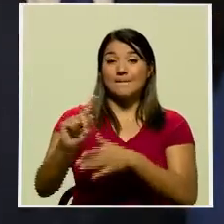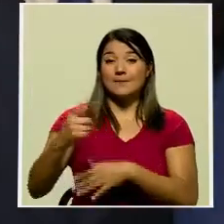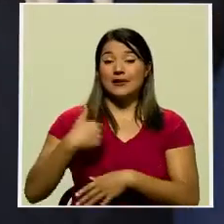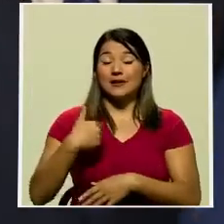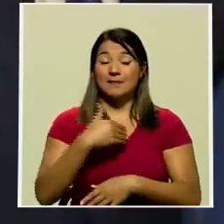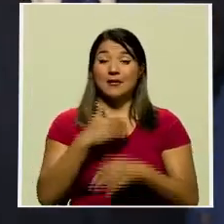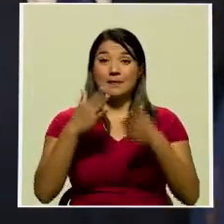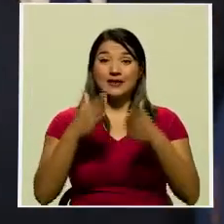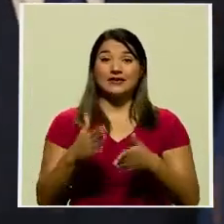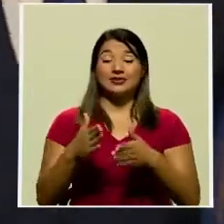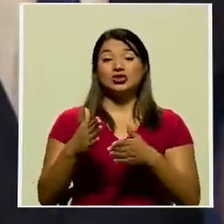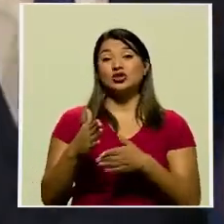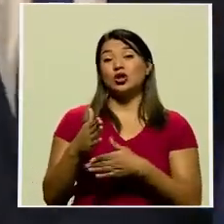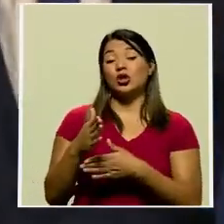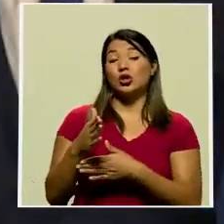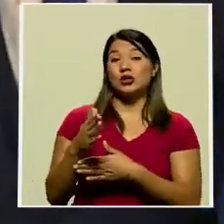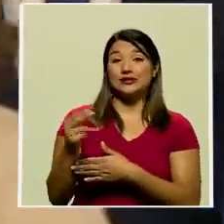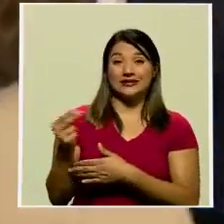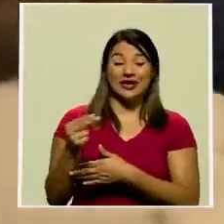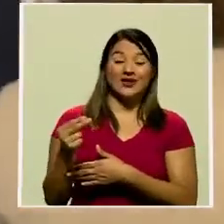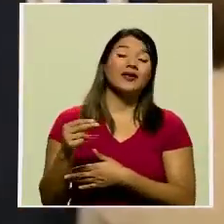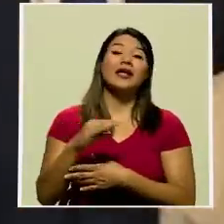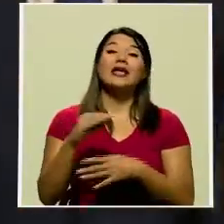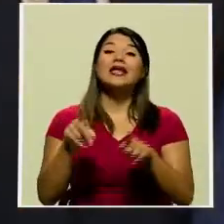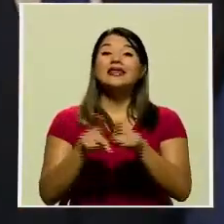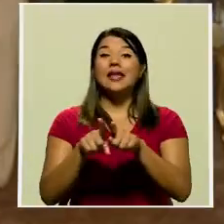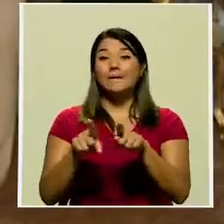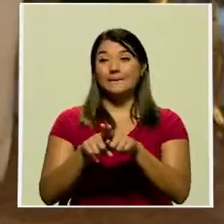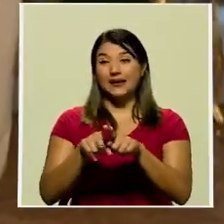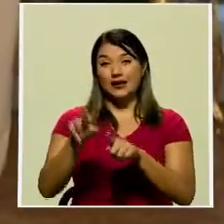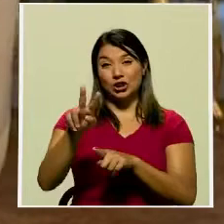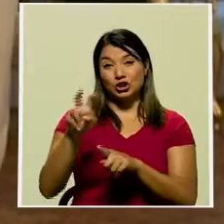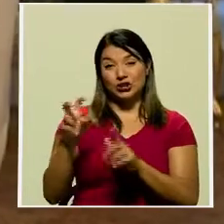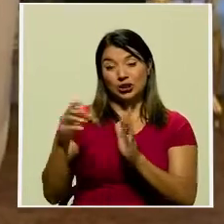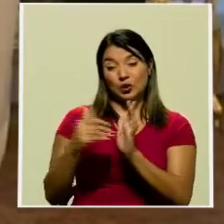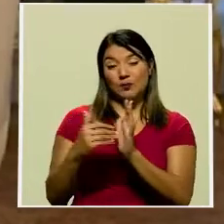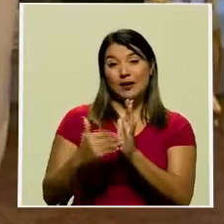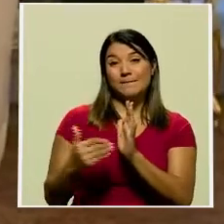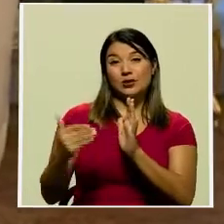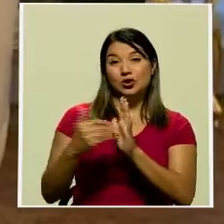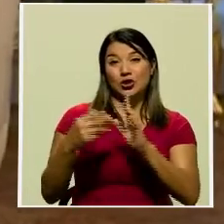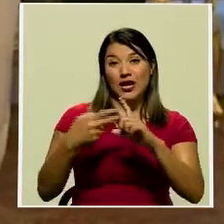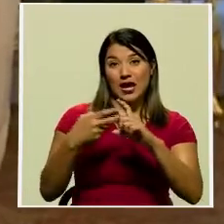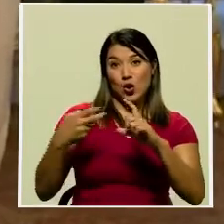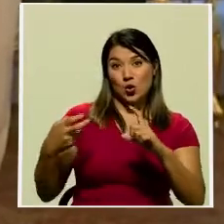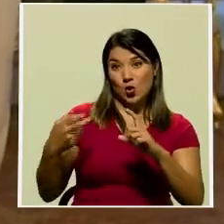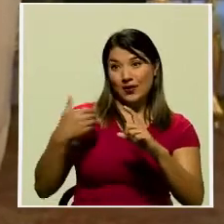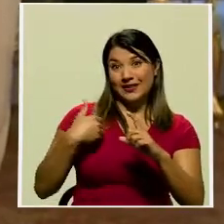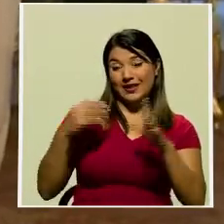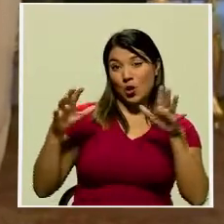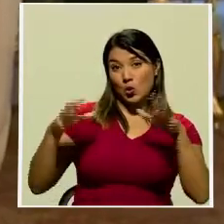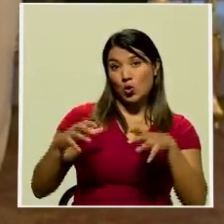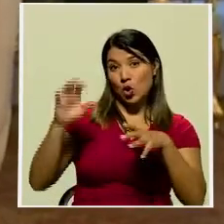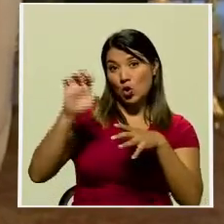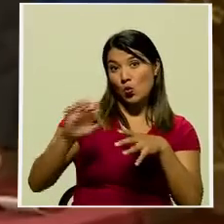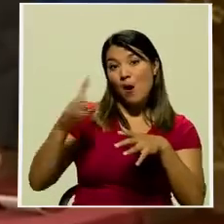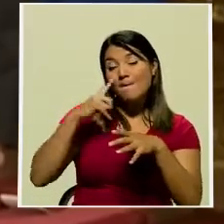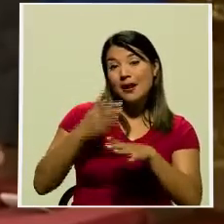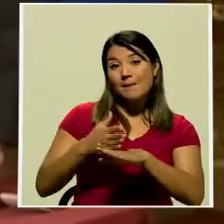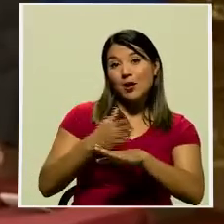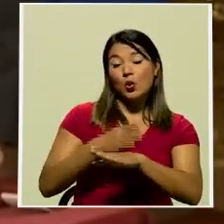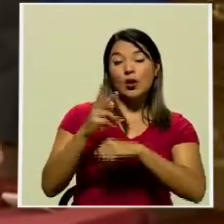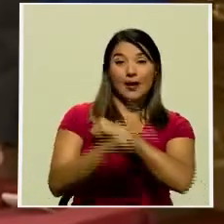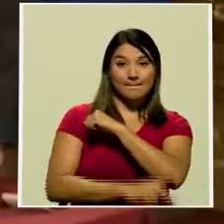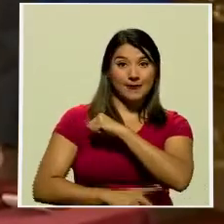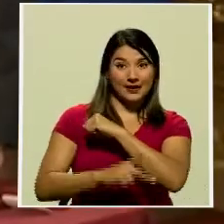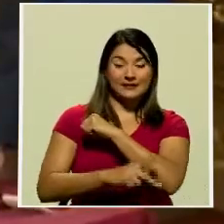de la pandemia, así como el gigantesco plan de más de 200.000 millones de euros de la Unión Europea para la reconstrucción del país.